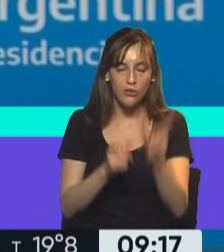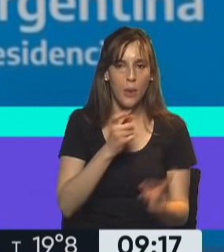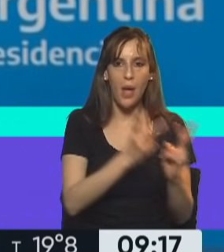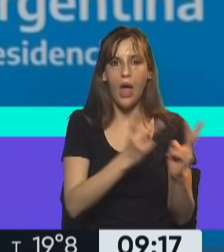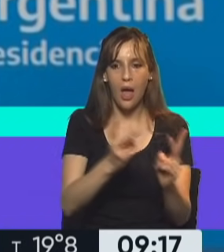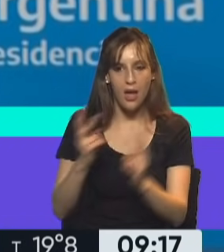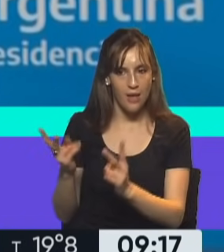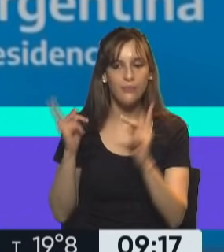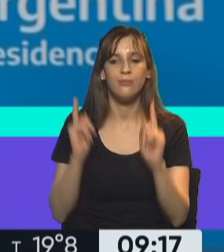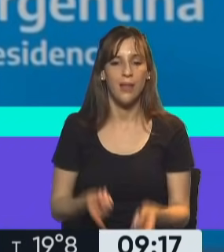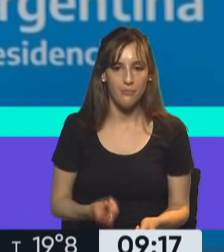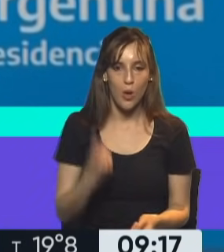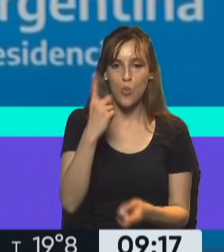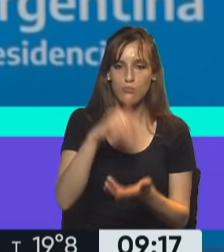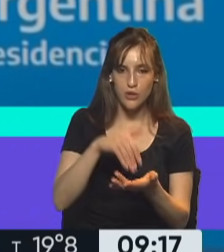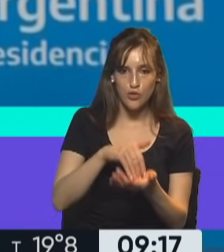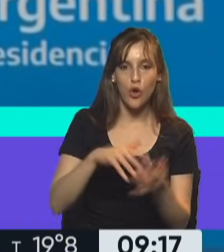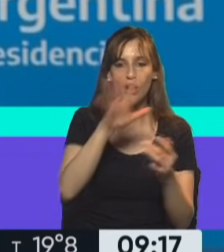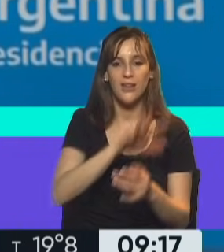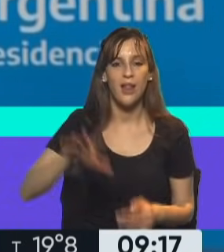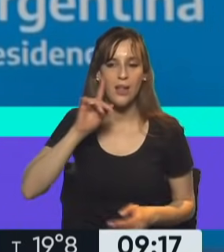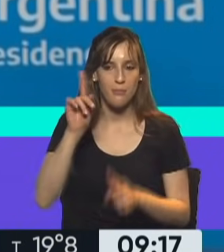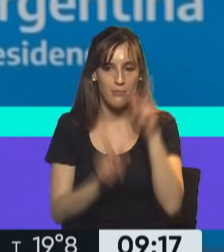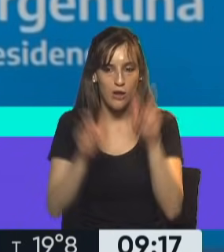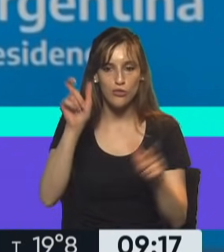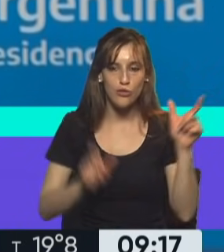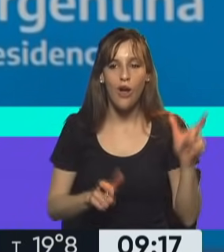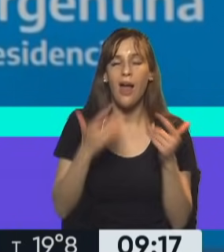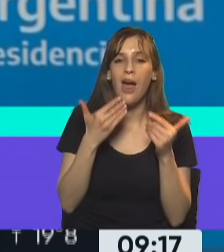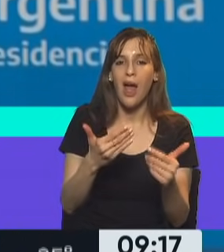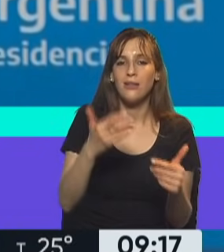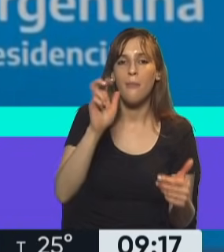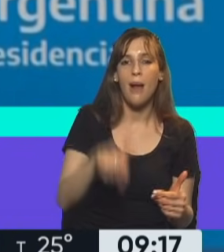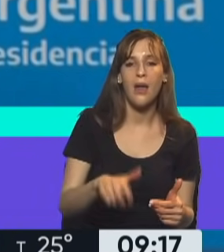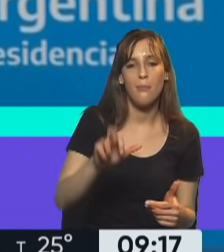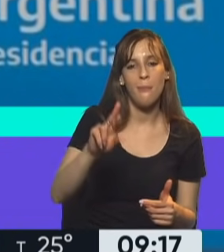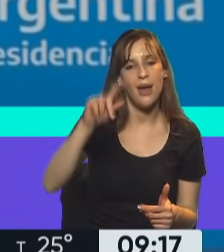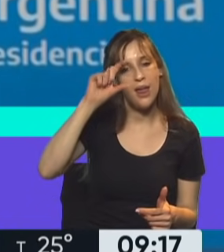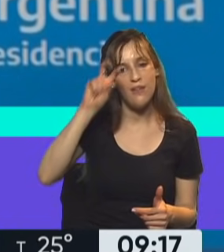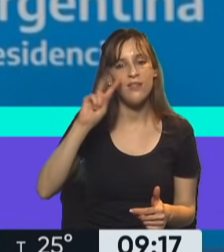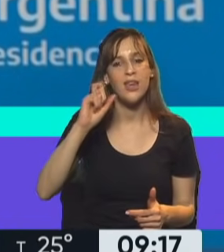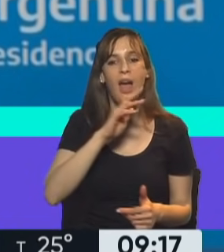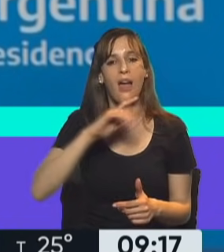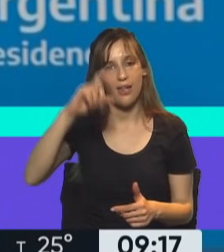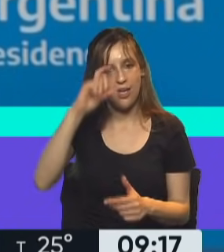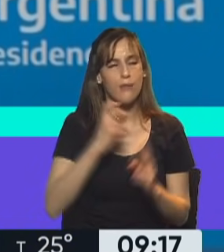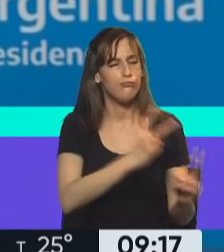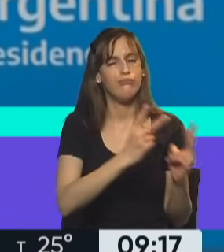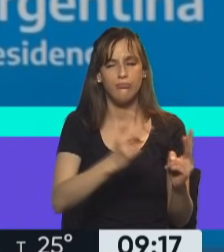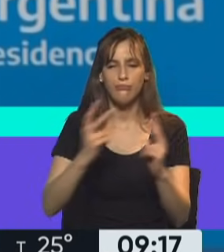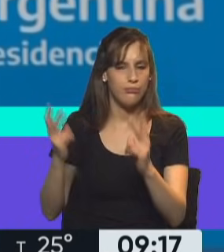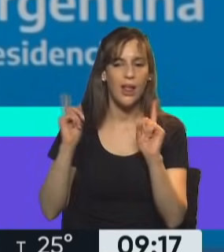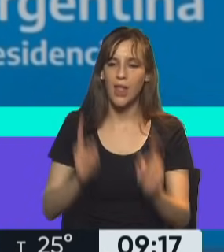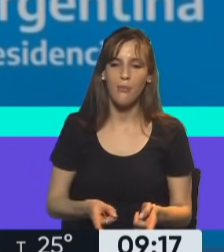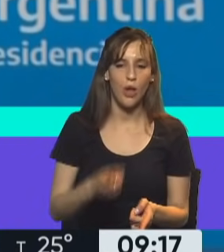más de 1,5 millones de argentinos y argentinas usándolo, paseando por toda la Argentina, con niveles muy altos también de ocupación para noviembre y